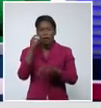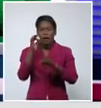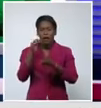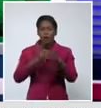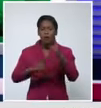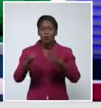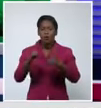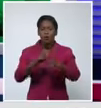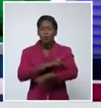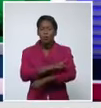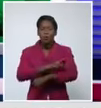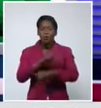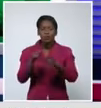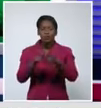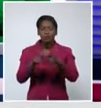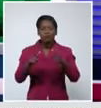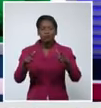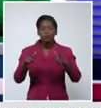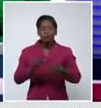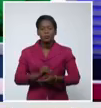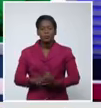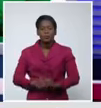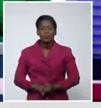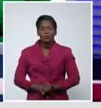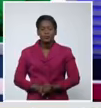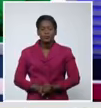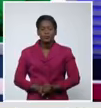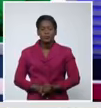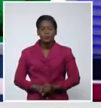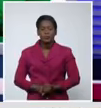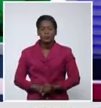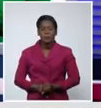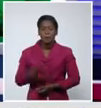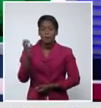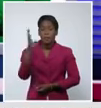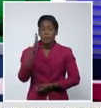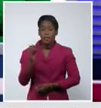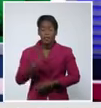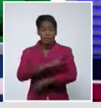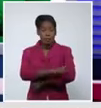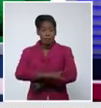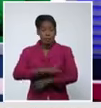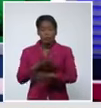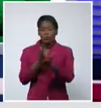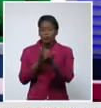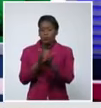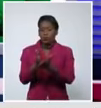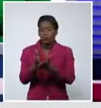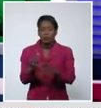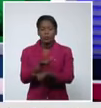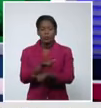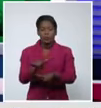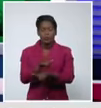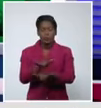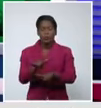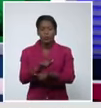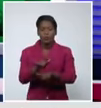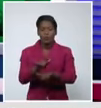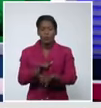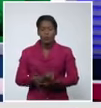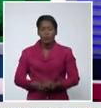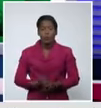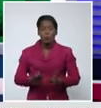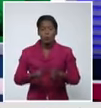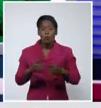casos. Ahí ustedes lo tienen. Brasil se sigue manteniendo como, pudiéramos decir, las